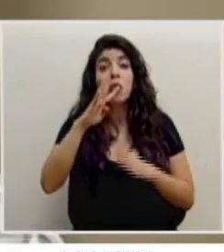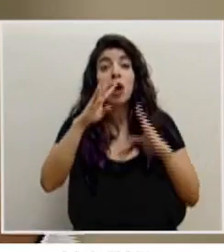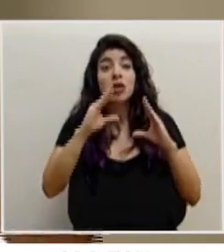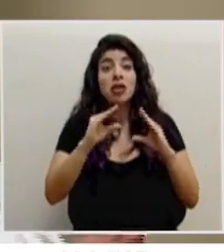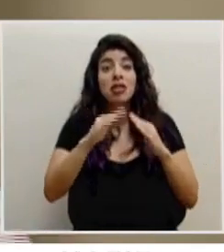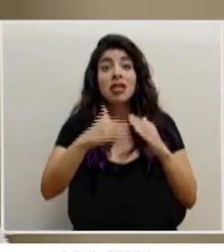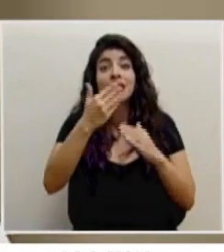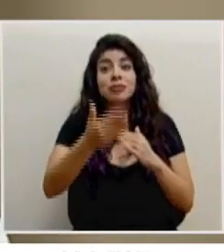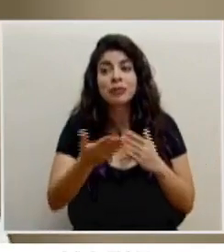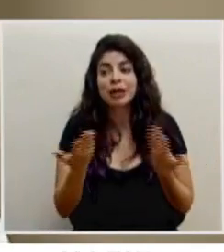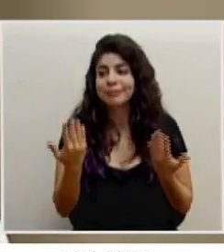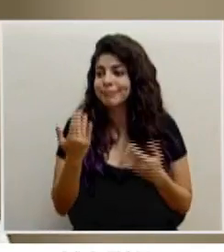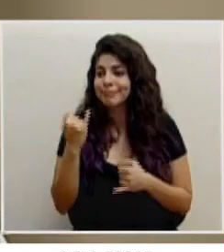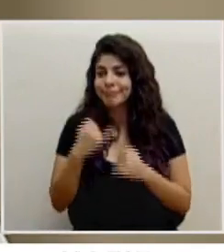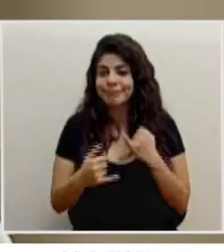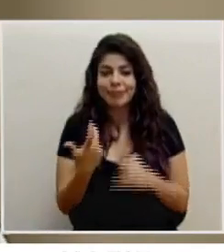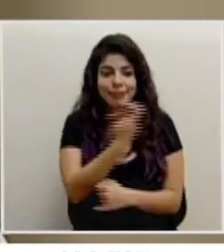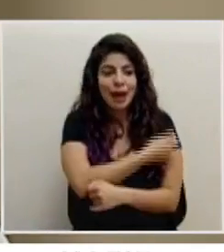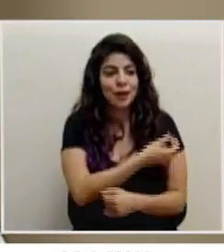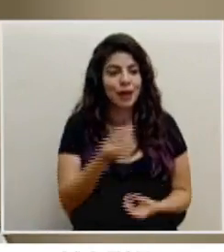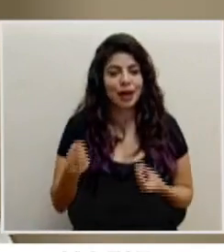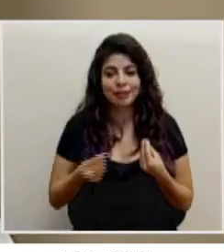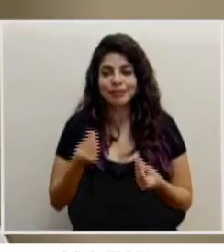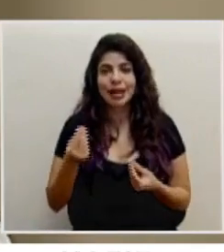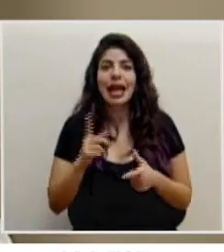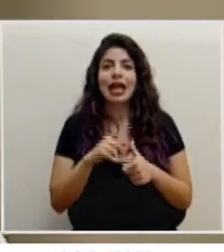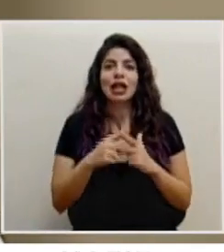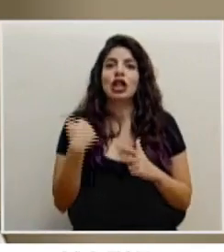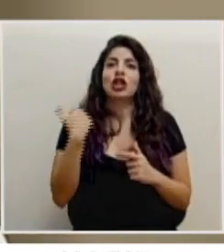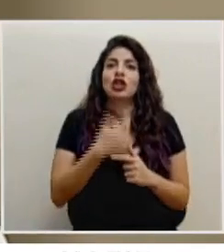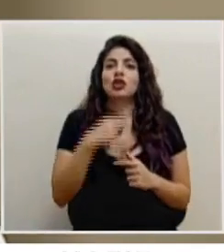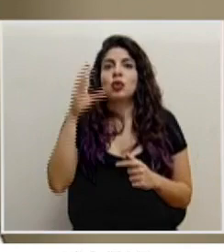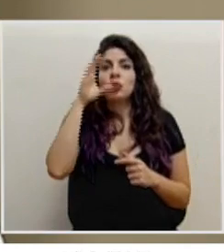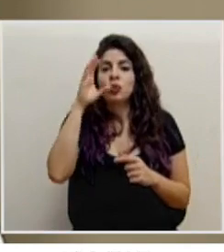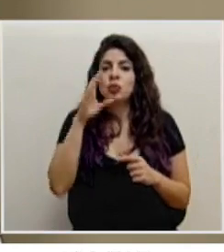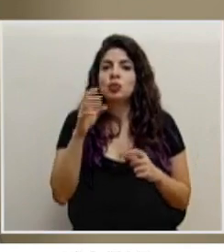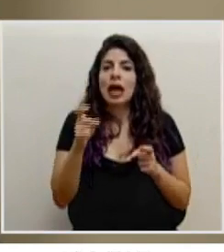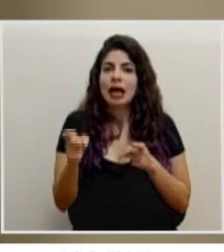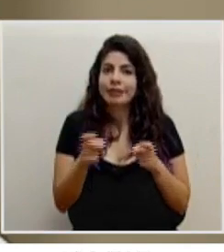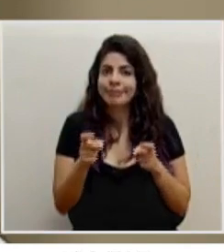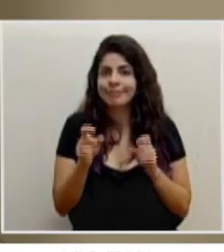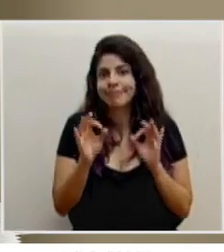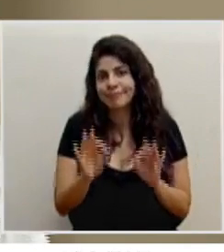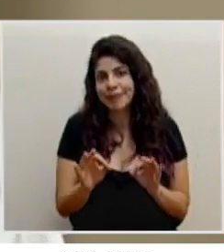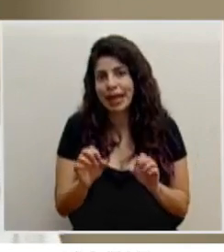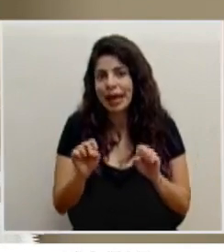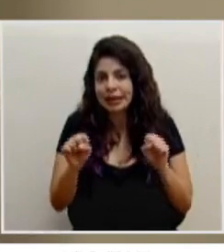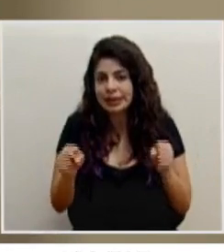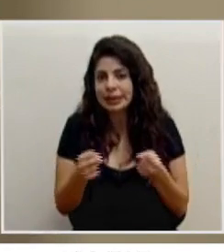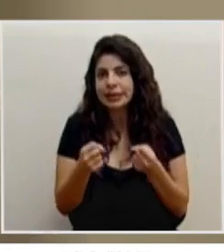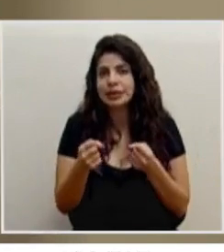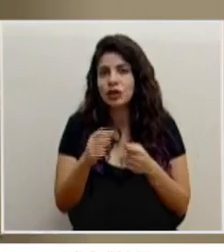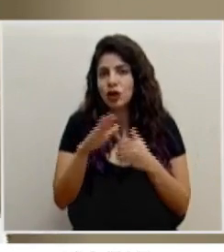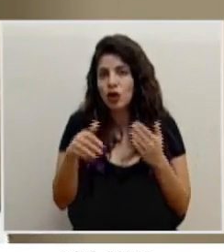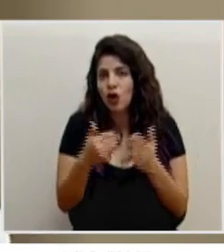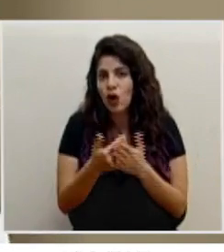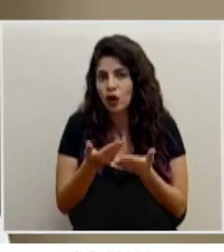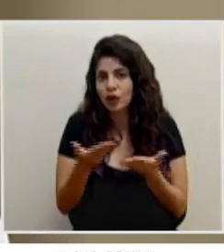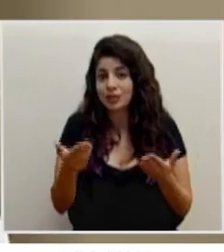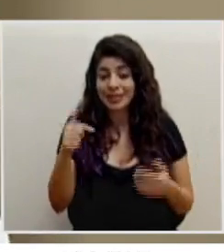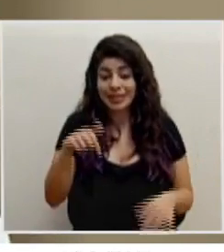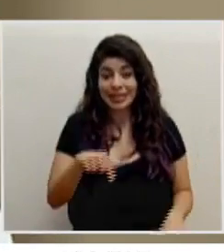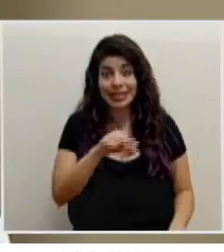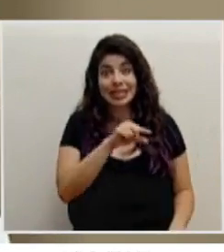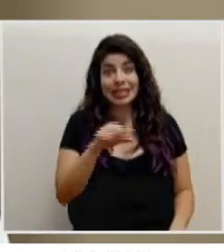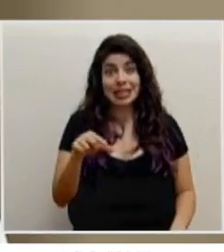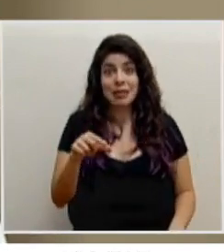no tendrían vacuna para aplicar. Y se trata de hacer un uso súper eficiente de todos los recursos. En esta semana se programó